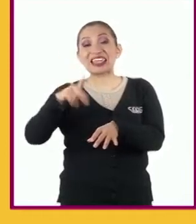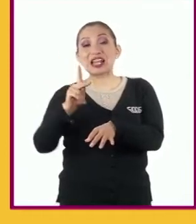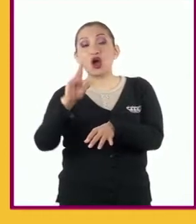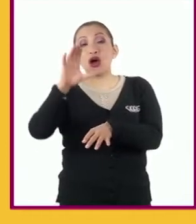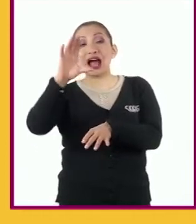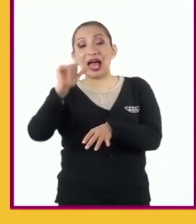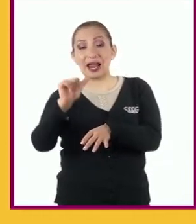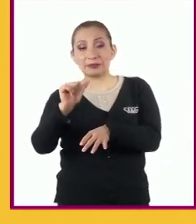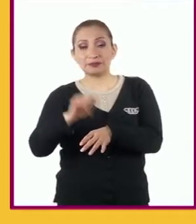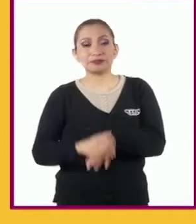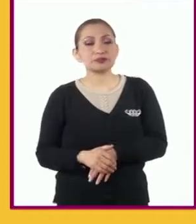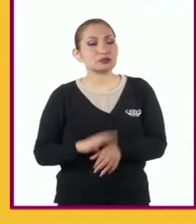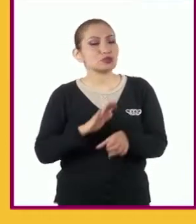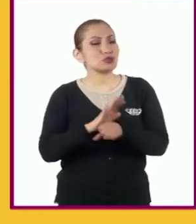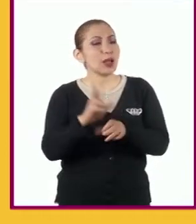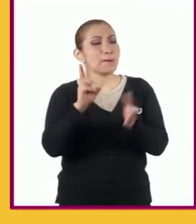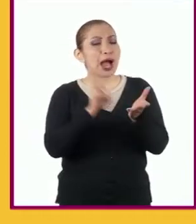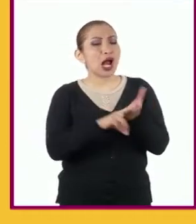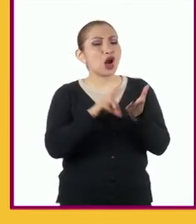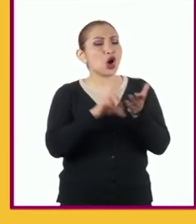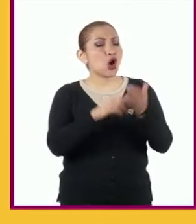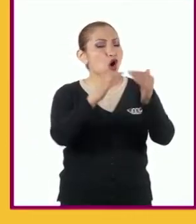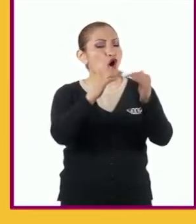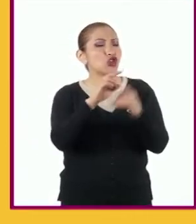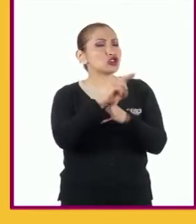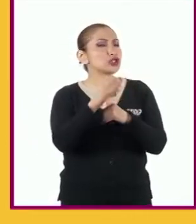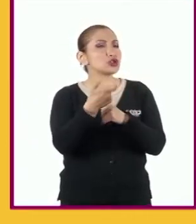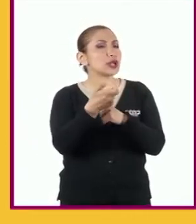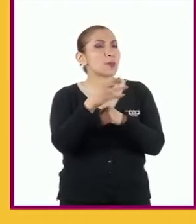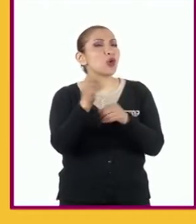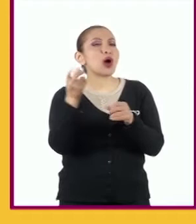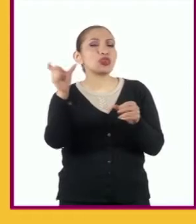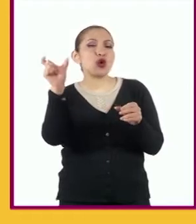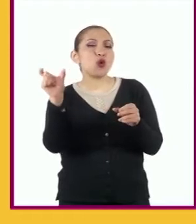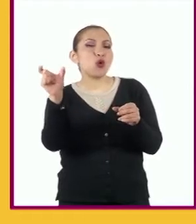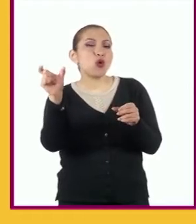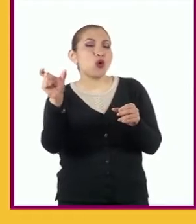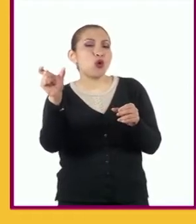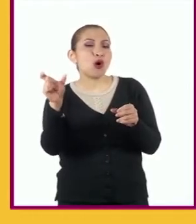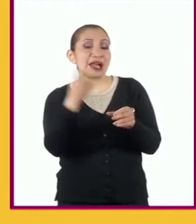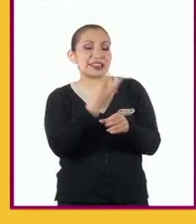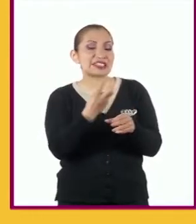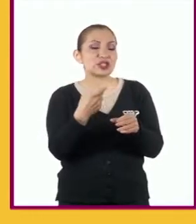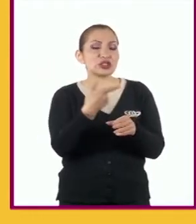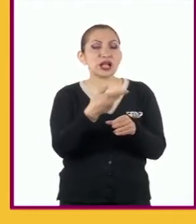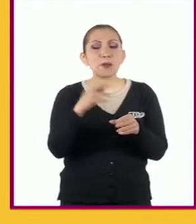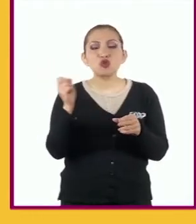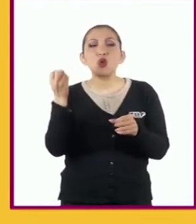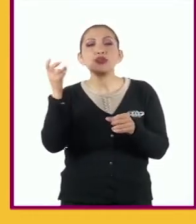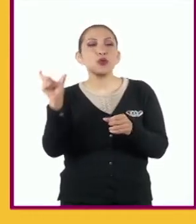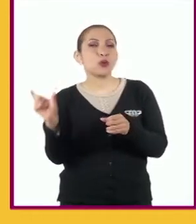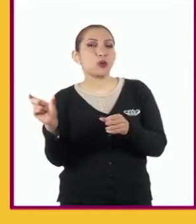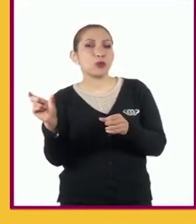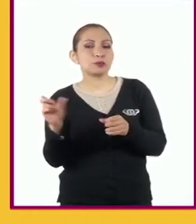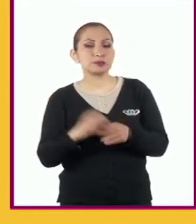kilocalorías. ¿Cuál será el valor calórico en 200 gramos y en 300 gramos?